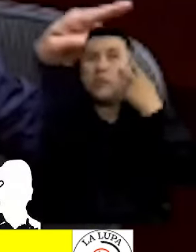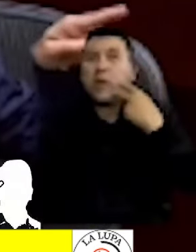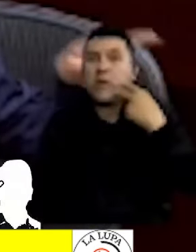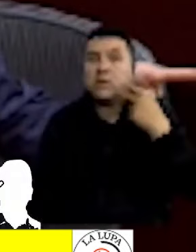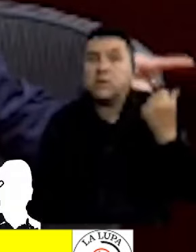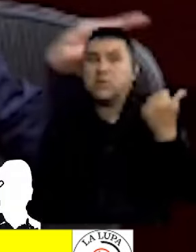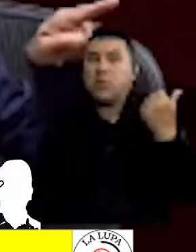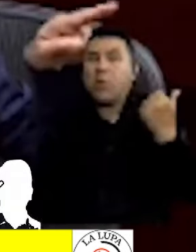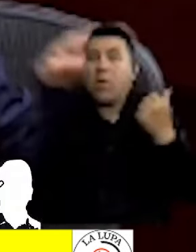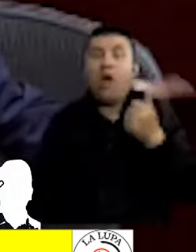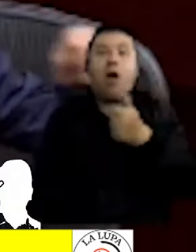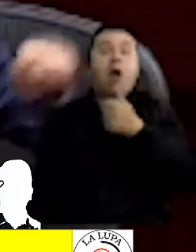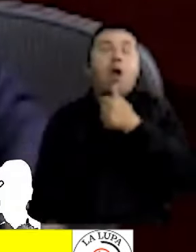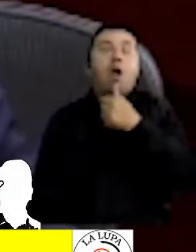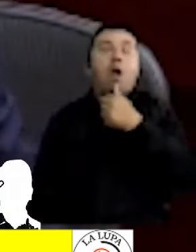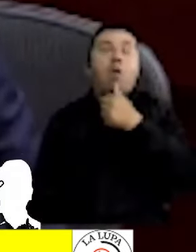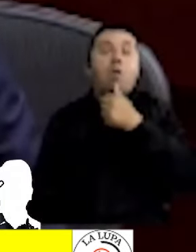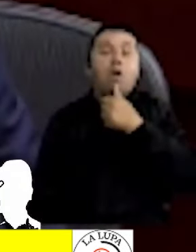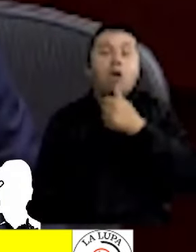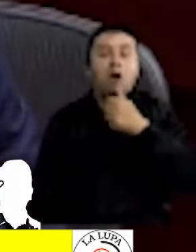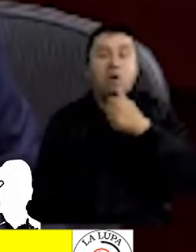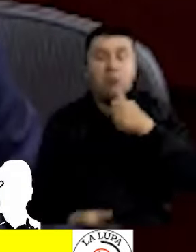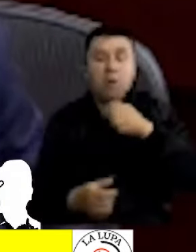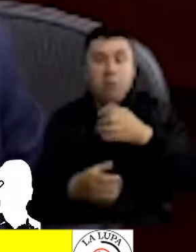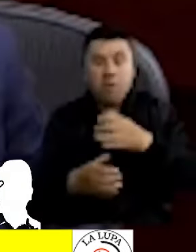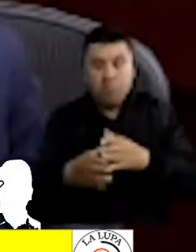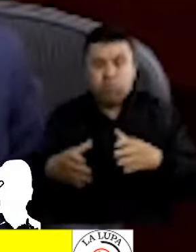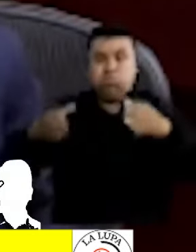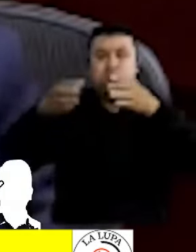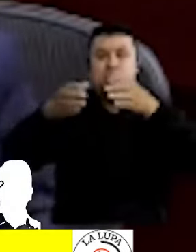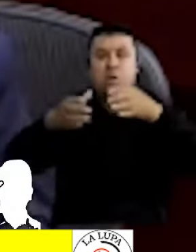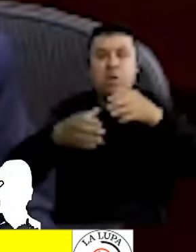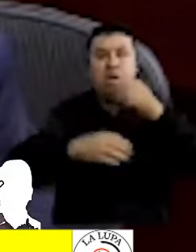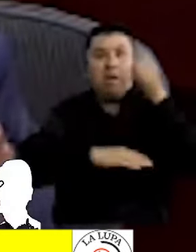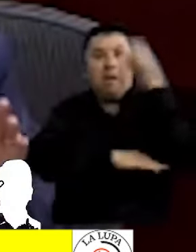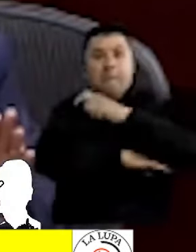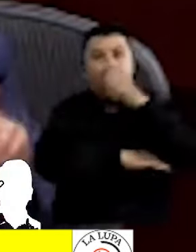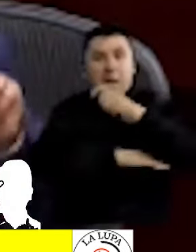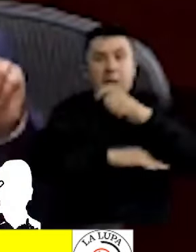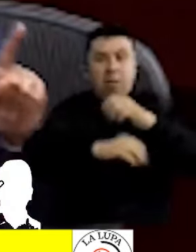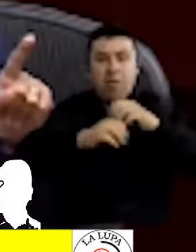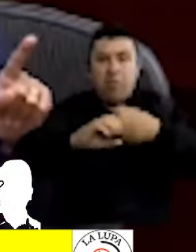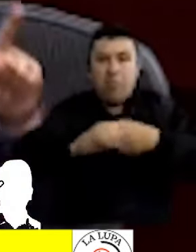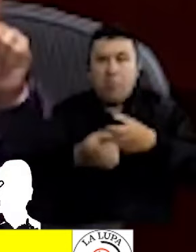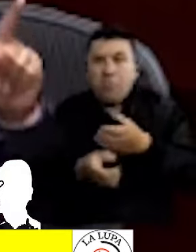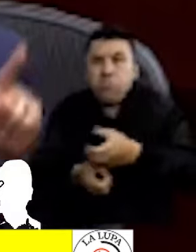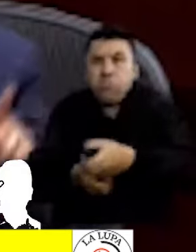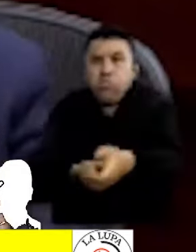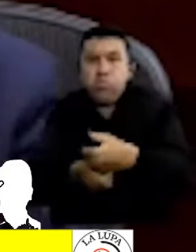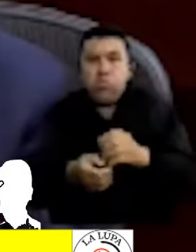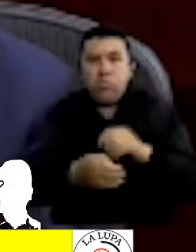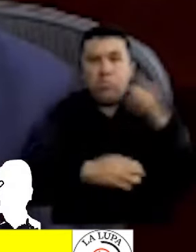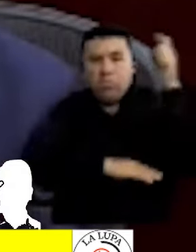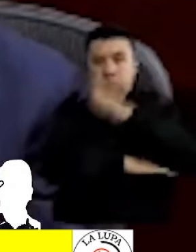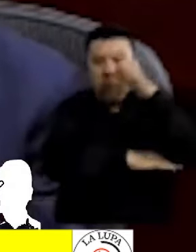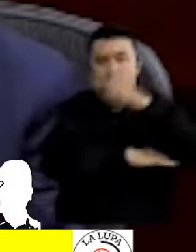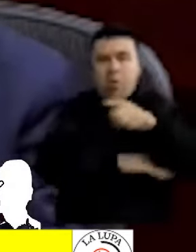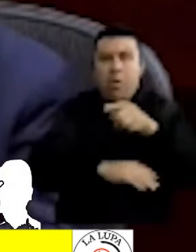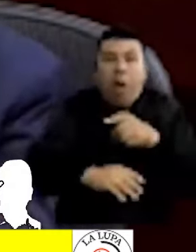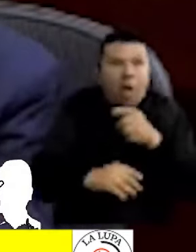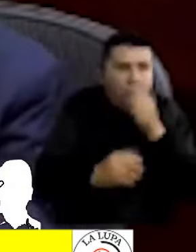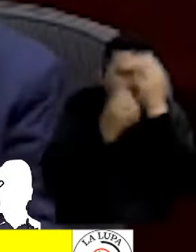el oleoducto de Caño Limón, causando grandes pérdidas en la infraestructura, pero también en temas